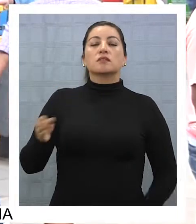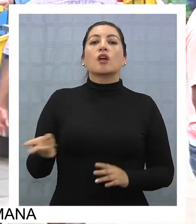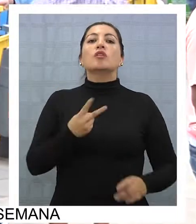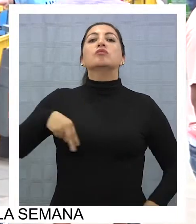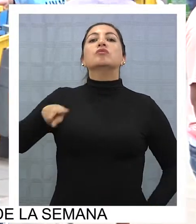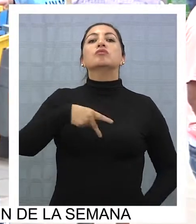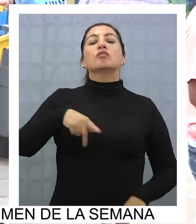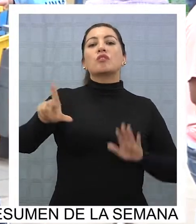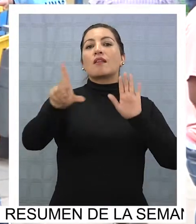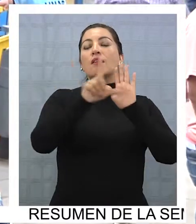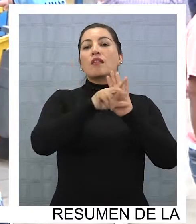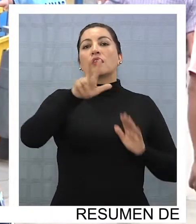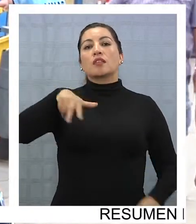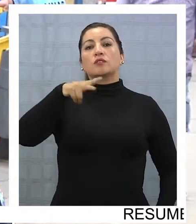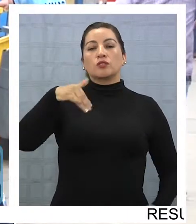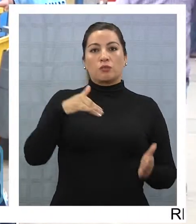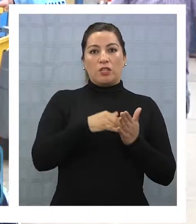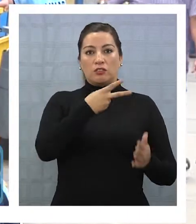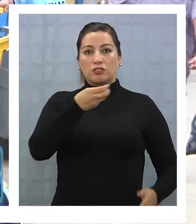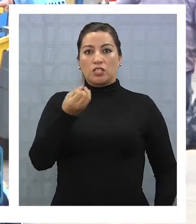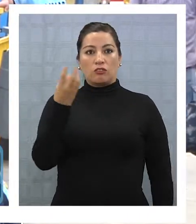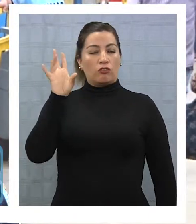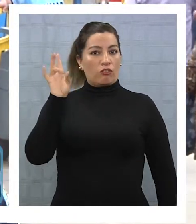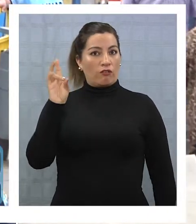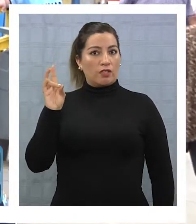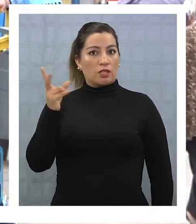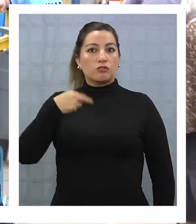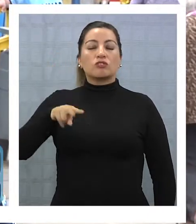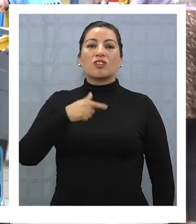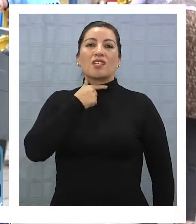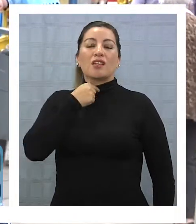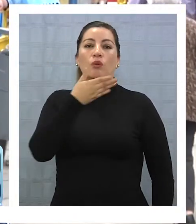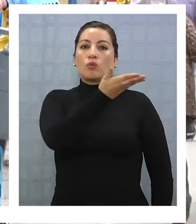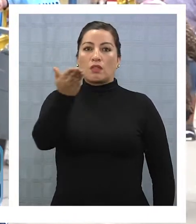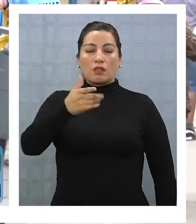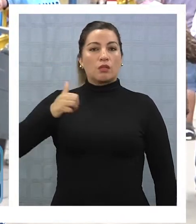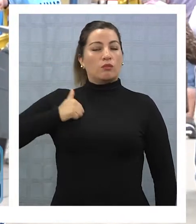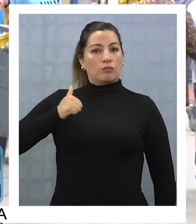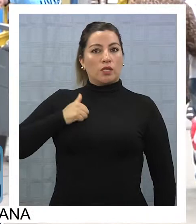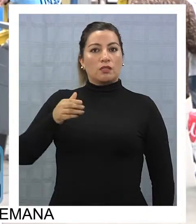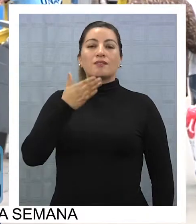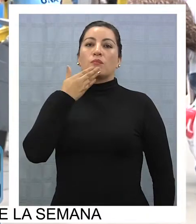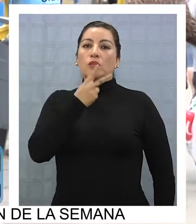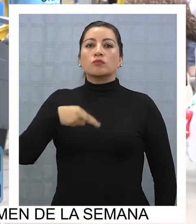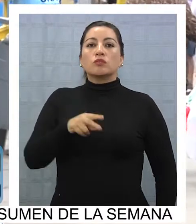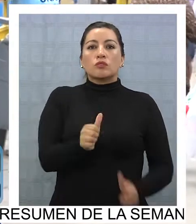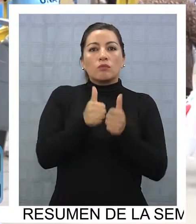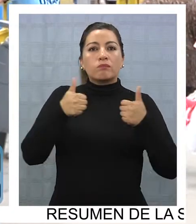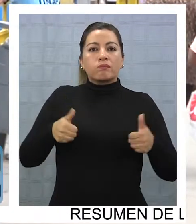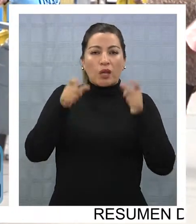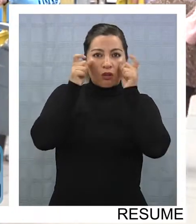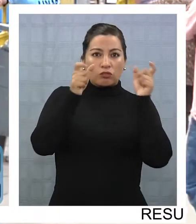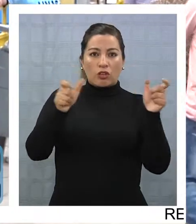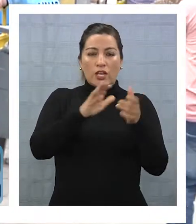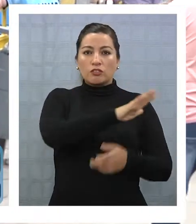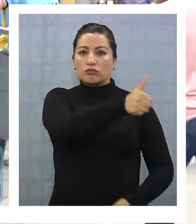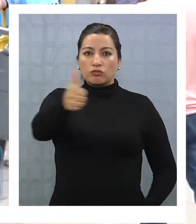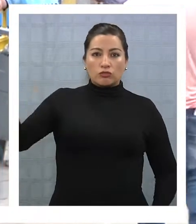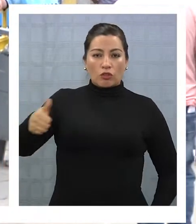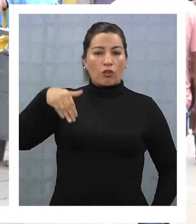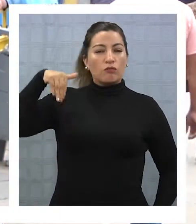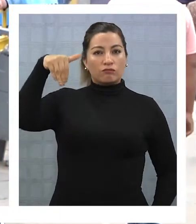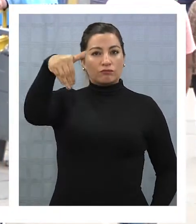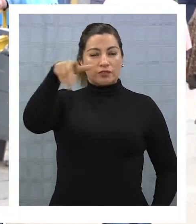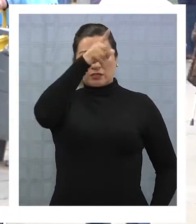ley de tránsito, la ley 18.290. Además estamos controlando de que todos los buses y la locomoción